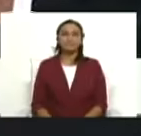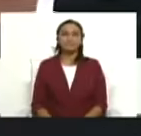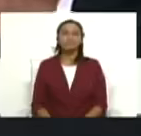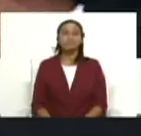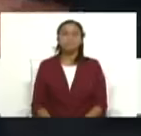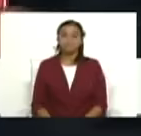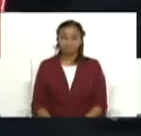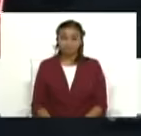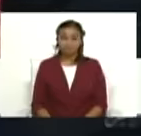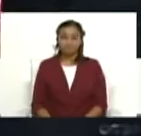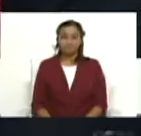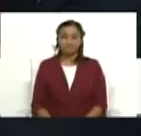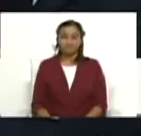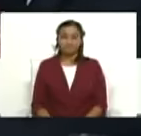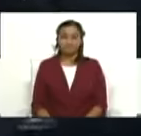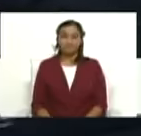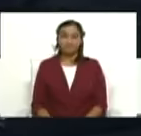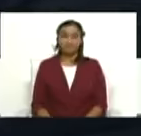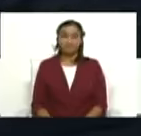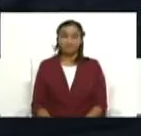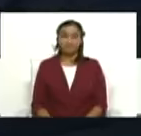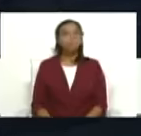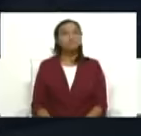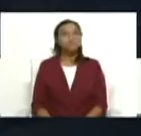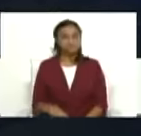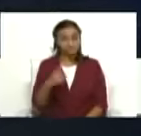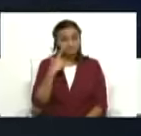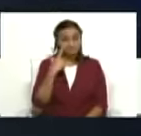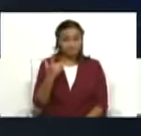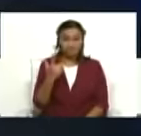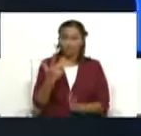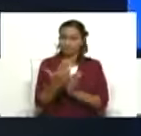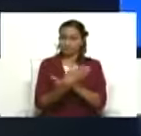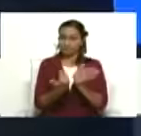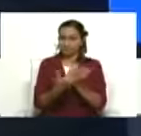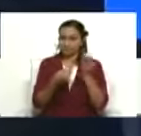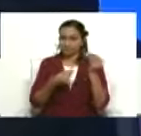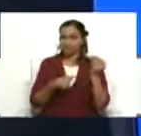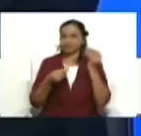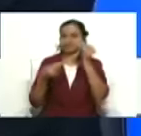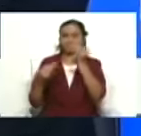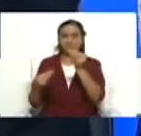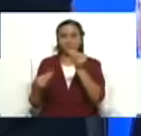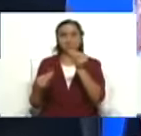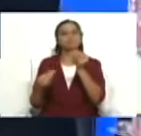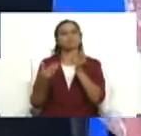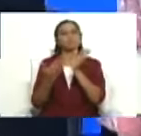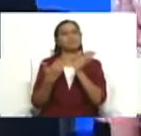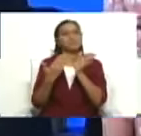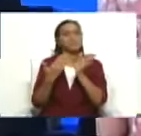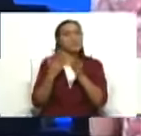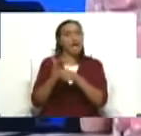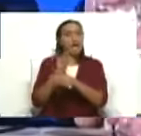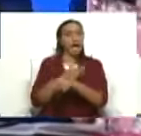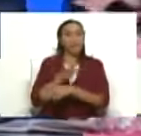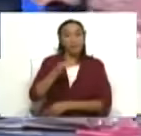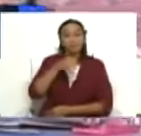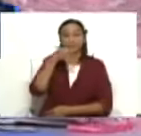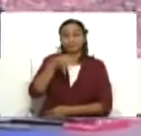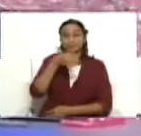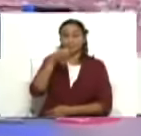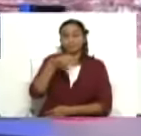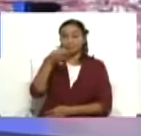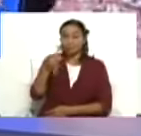Bien, en este momento pues se realiza la entrega de este documento. Escuchábamos en palabras del doctor Jorge Rodríguez, ha dicho,